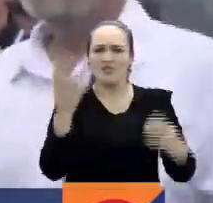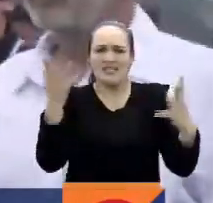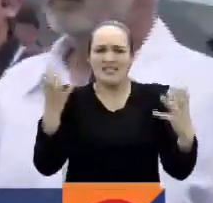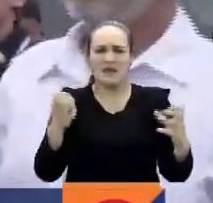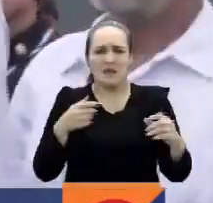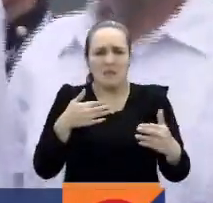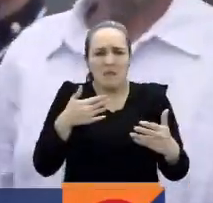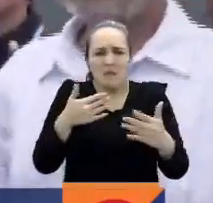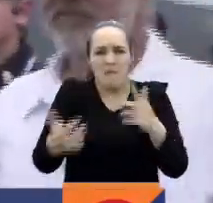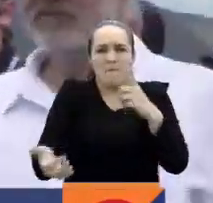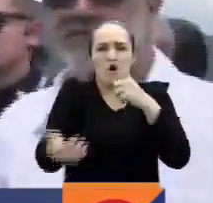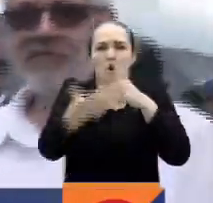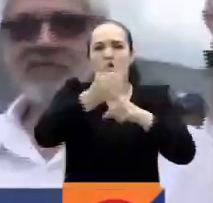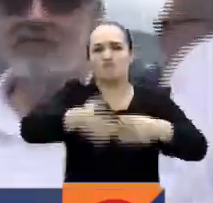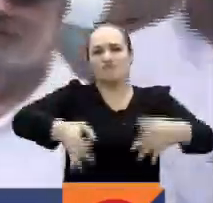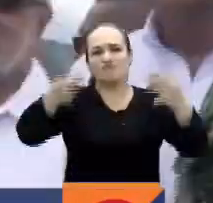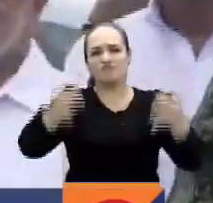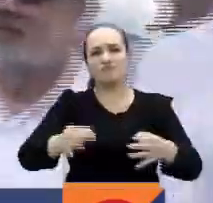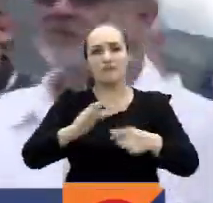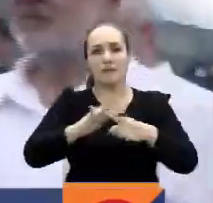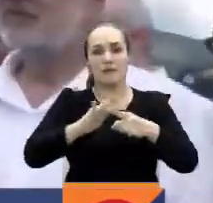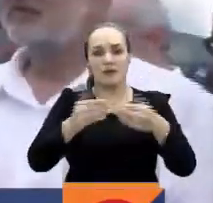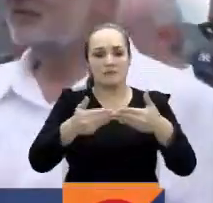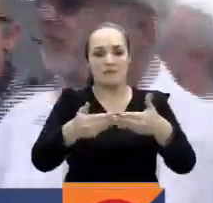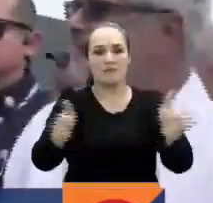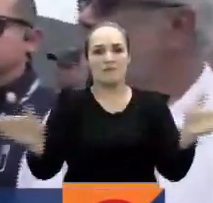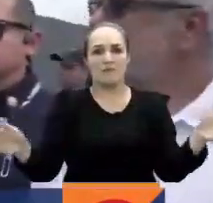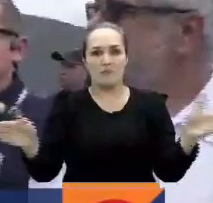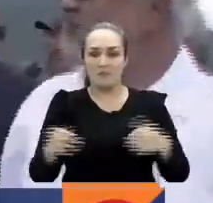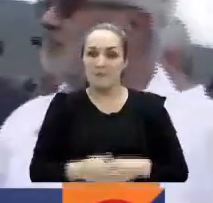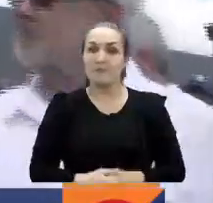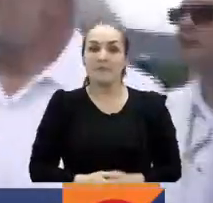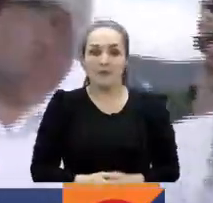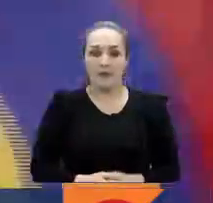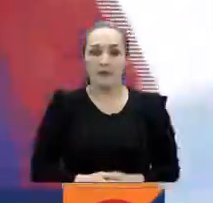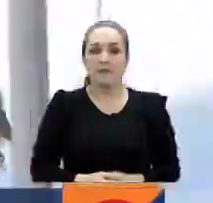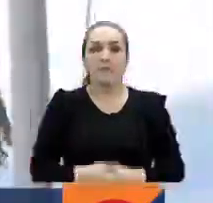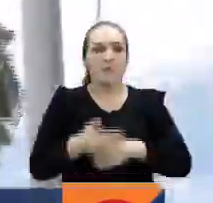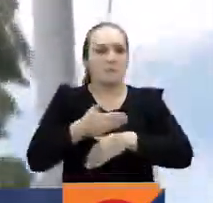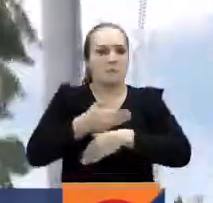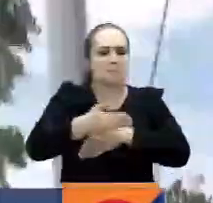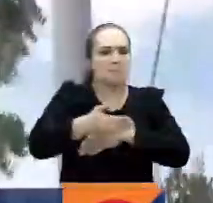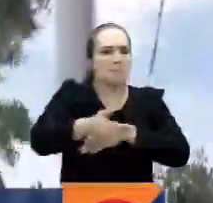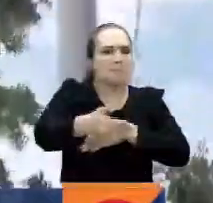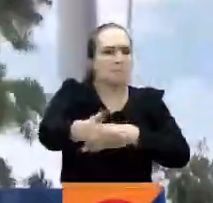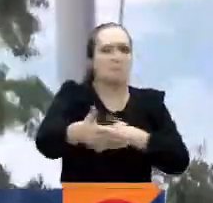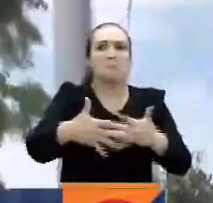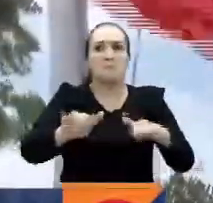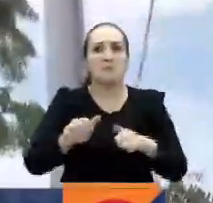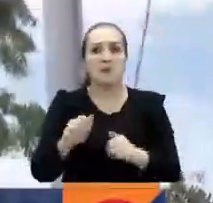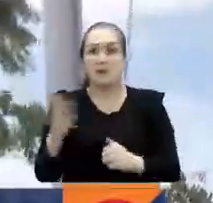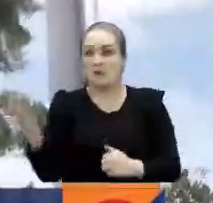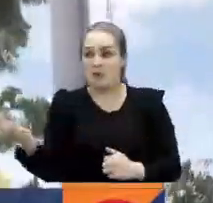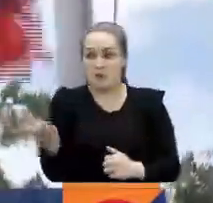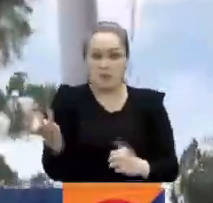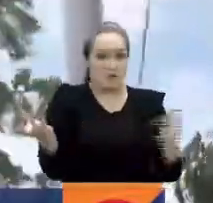de la frontera en el Puente Internacional Simón Bolívar. Con el pasar de los minutos, las dos delegaciones se encontraron, caminaron cada una